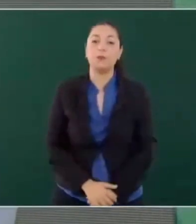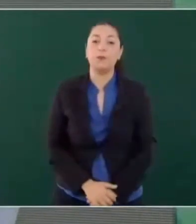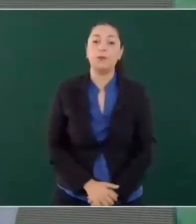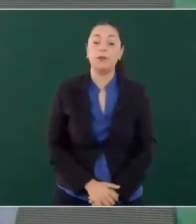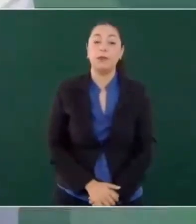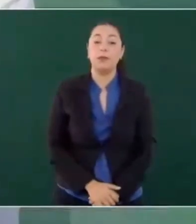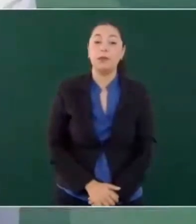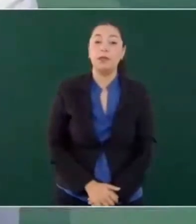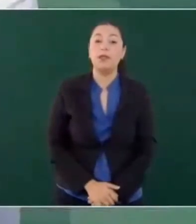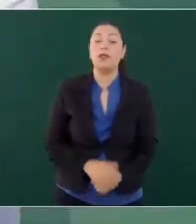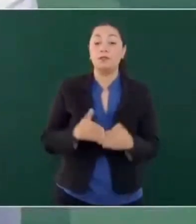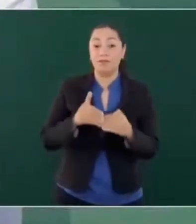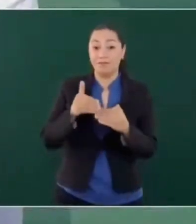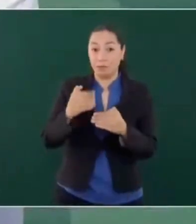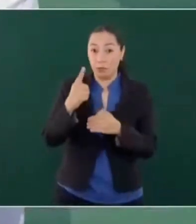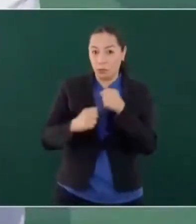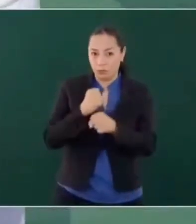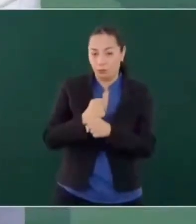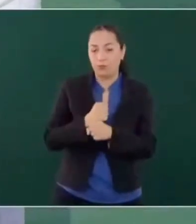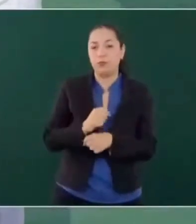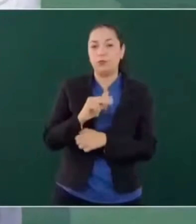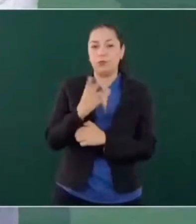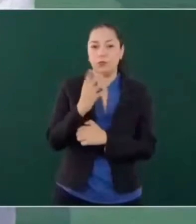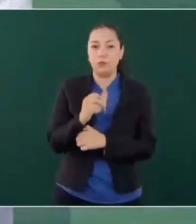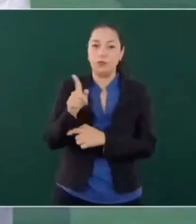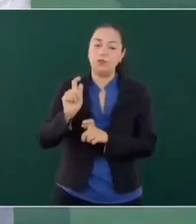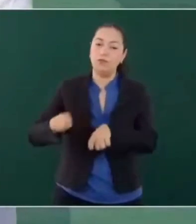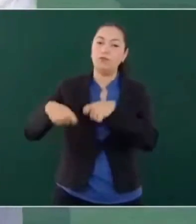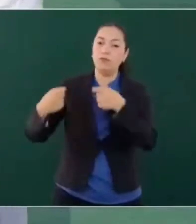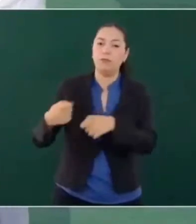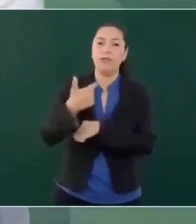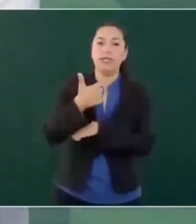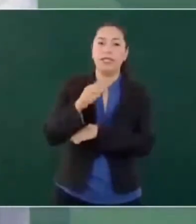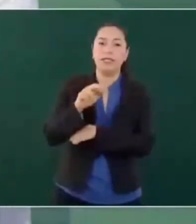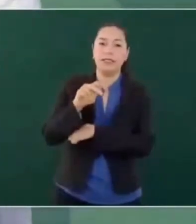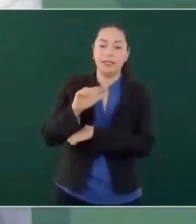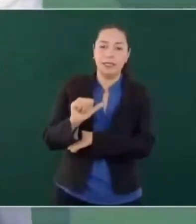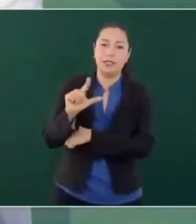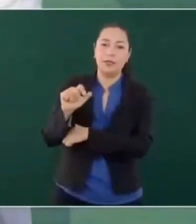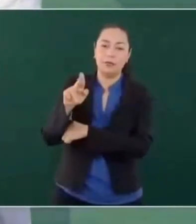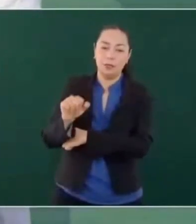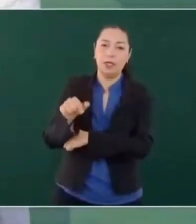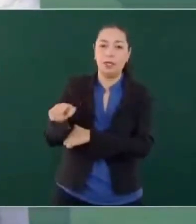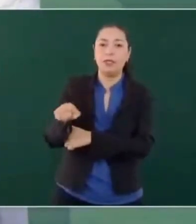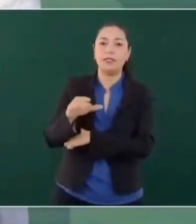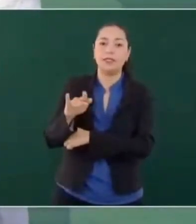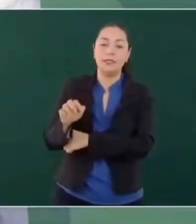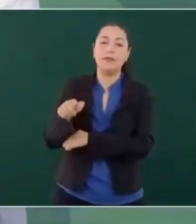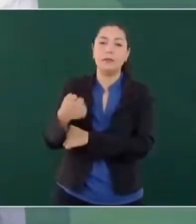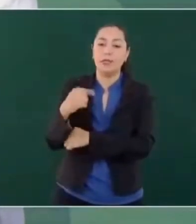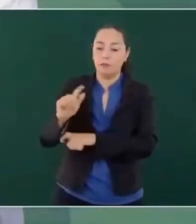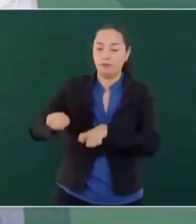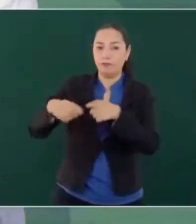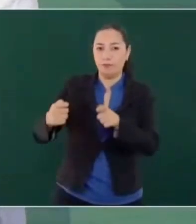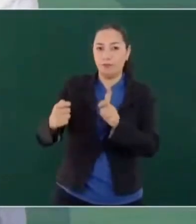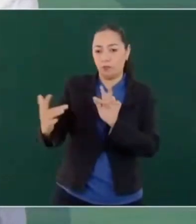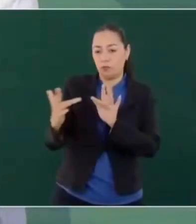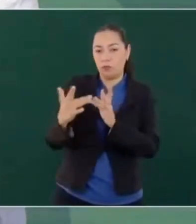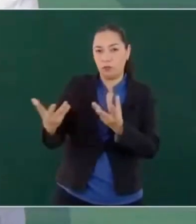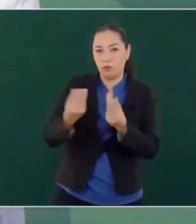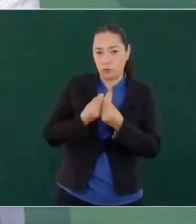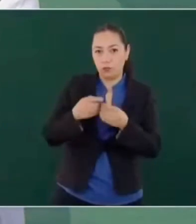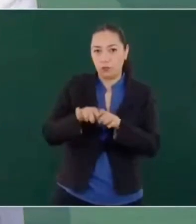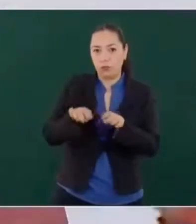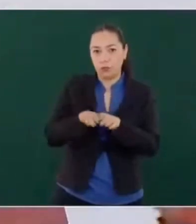Y en 89 entra García Luna al CISEN de Salinas,